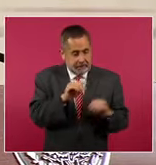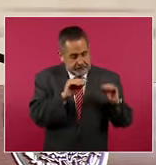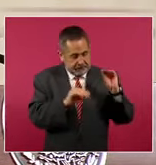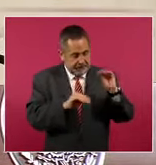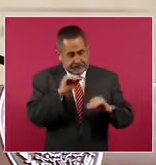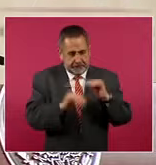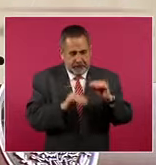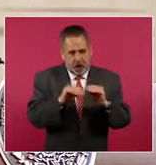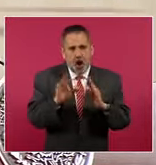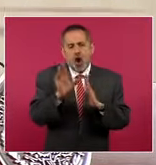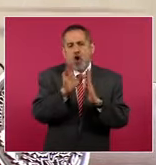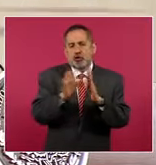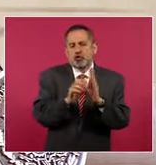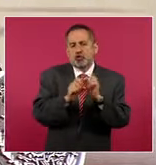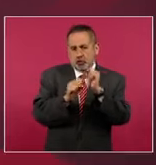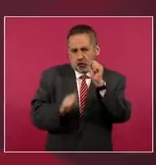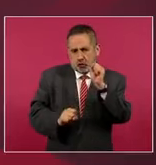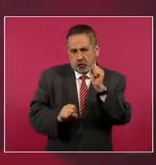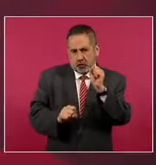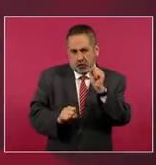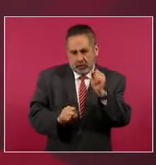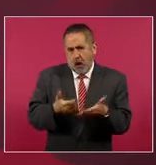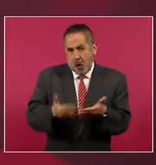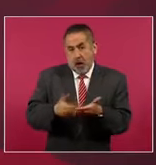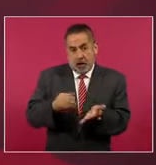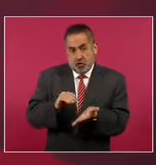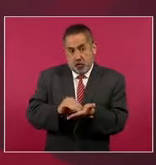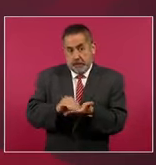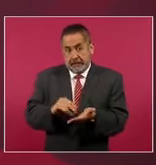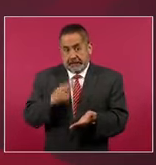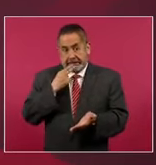elabora la Constitución vigente